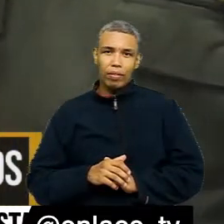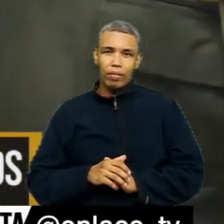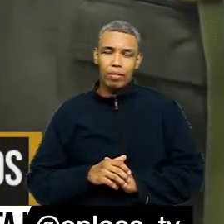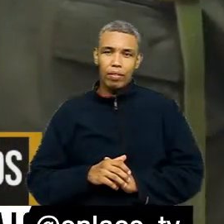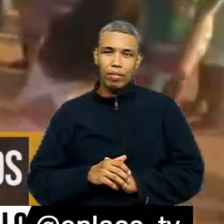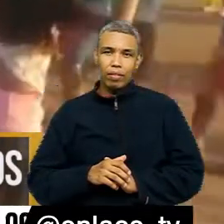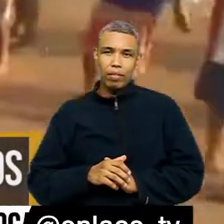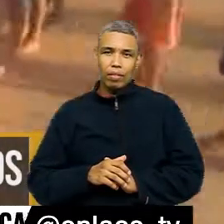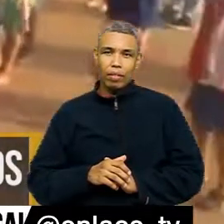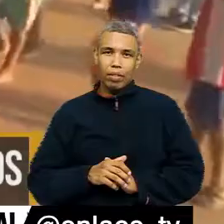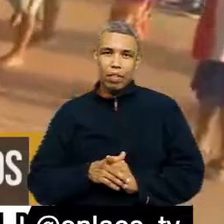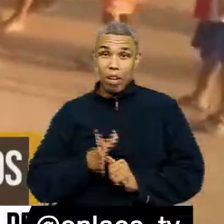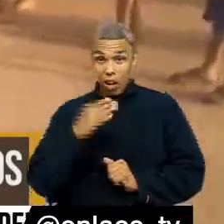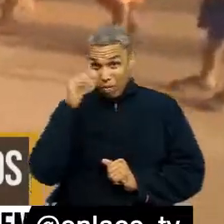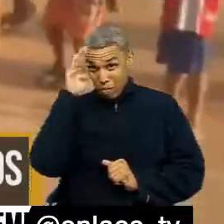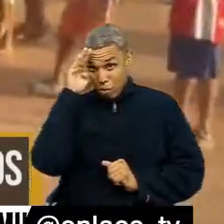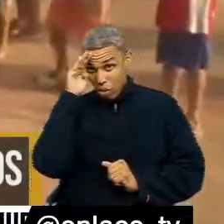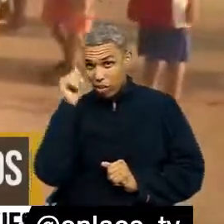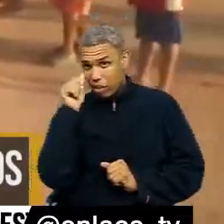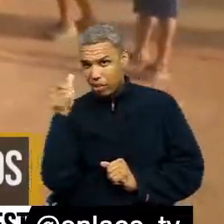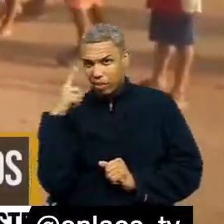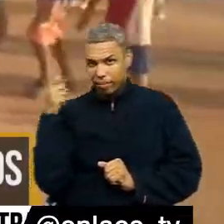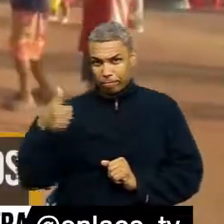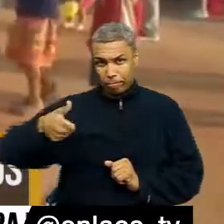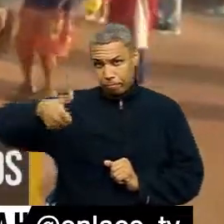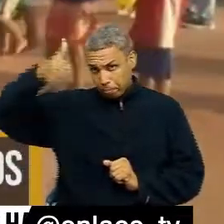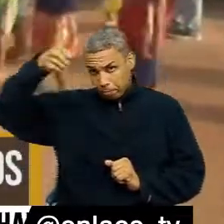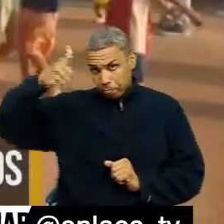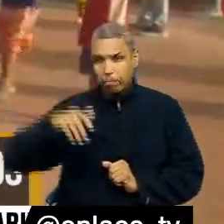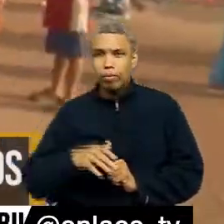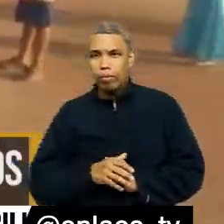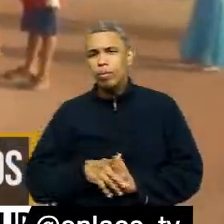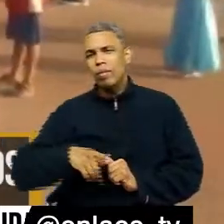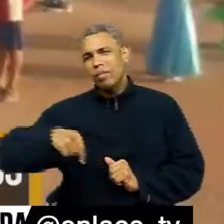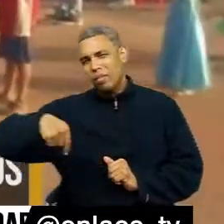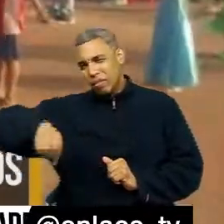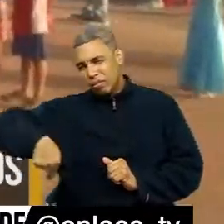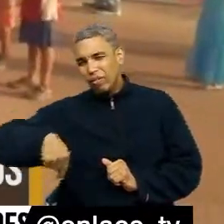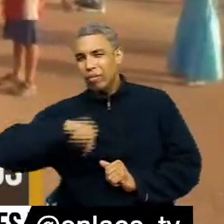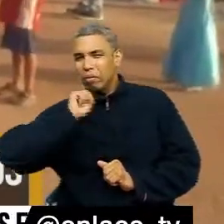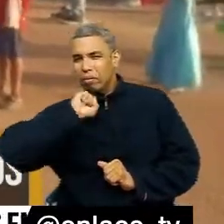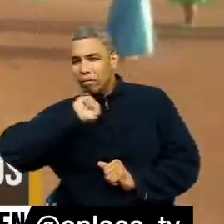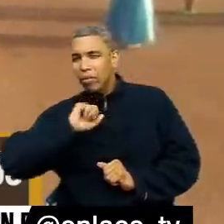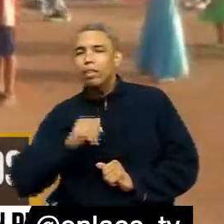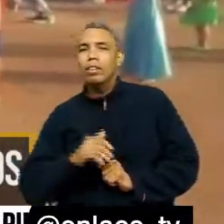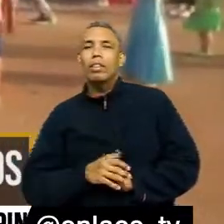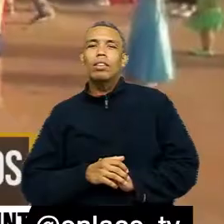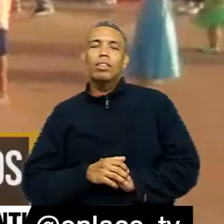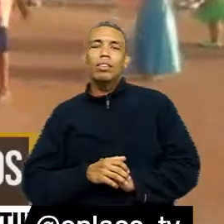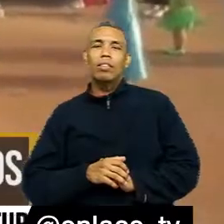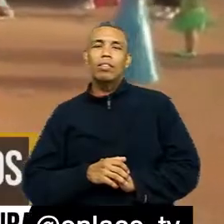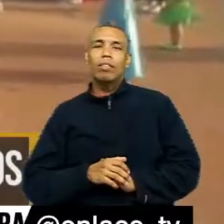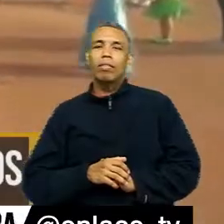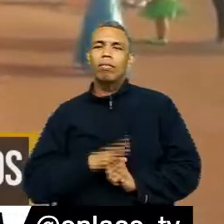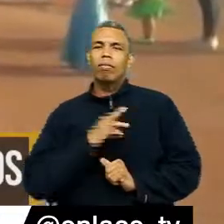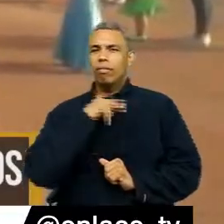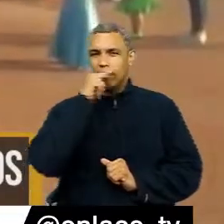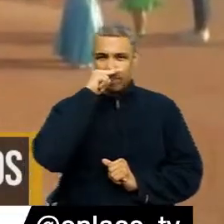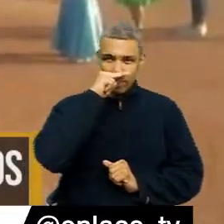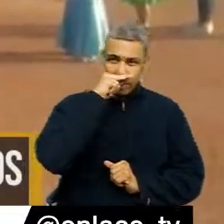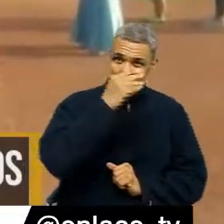patrullero y el jefe de prevención y ambiental del Grupo Operaciones en Barranca Bermeja. Nos va a contar detalles primero de la niñez, precisamente teniendo en cuenta que